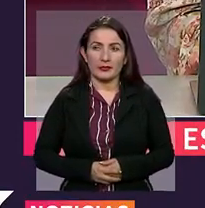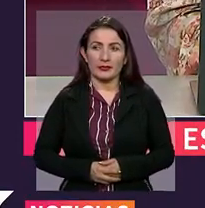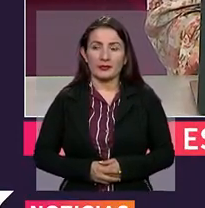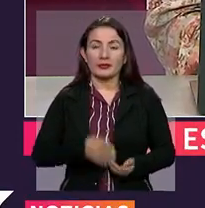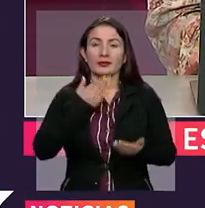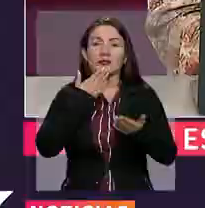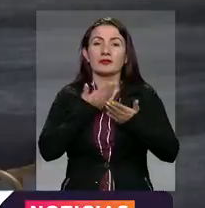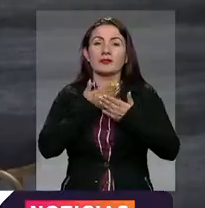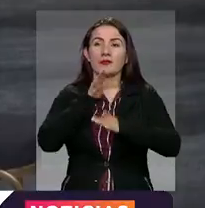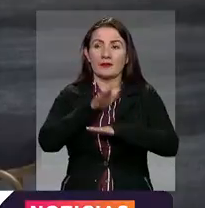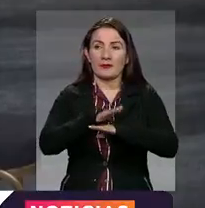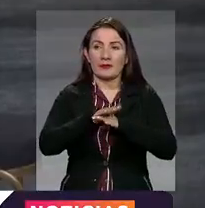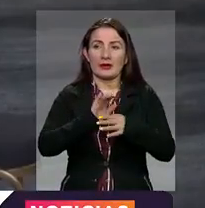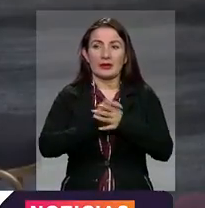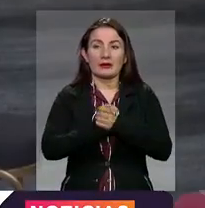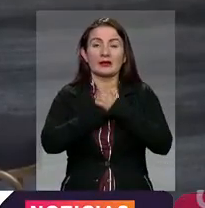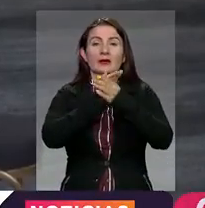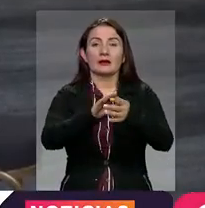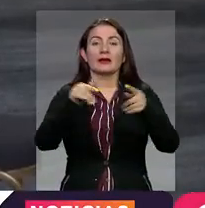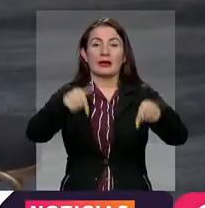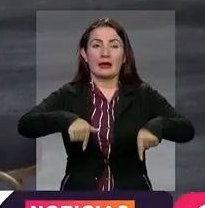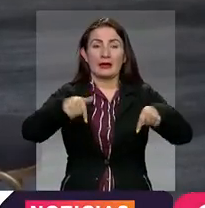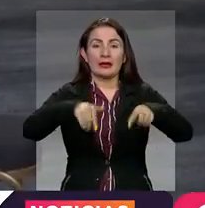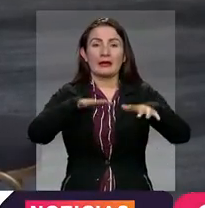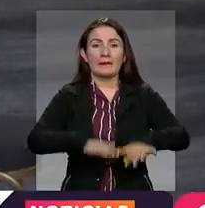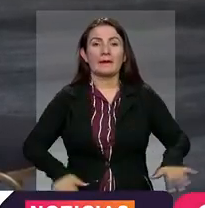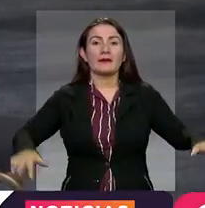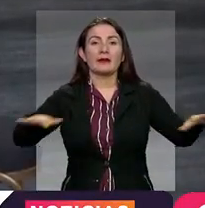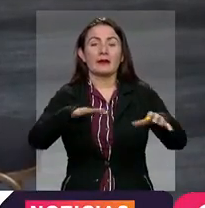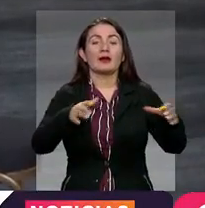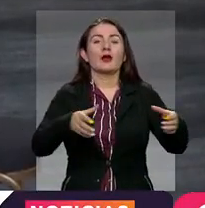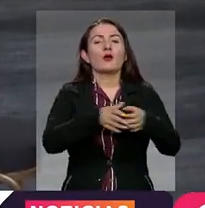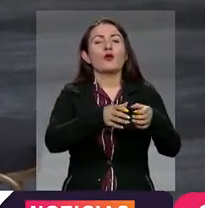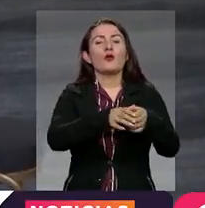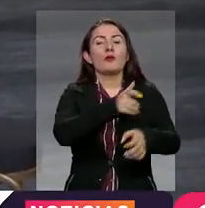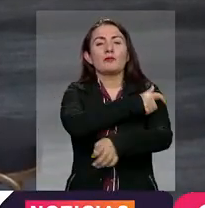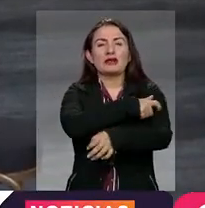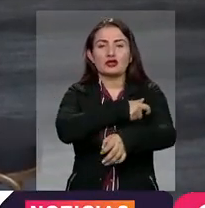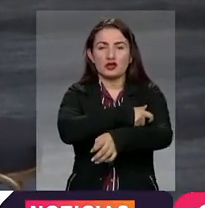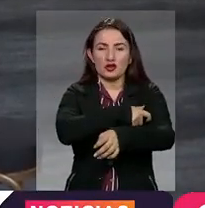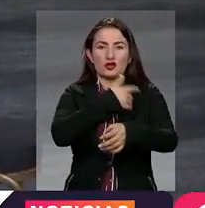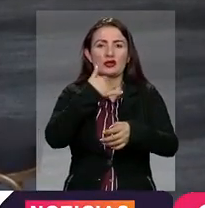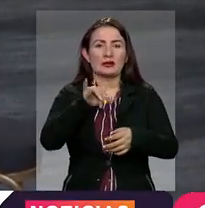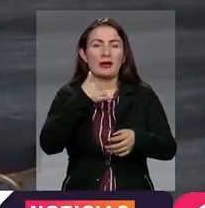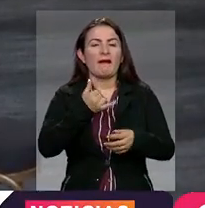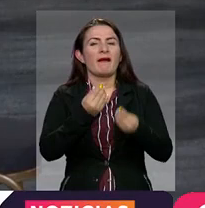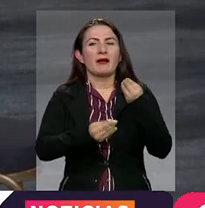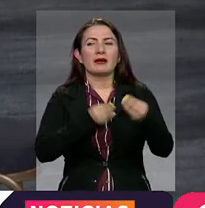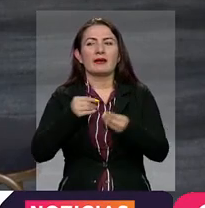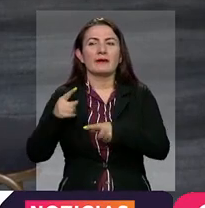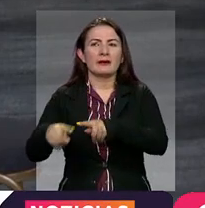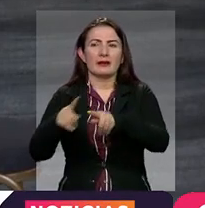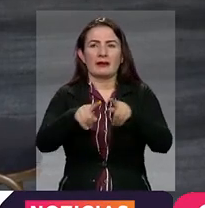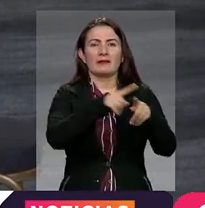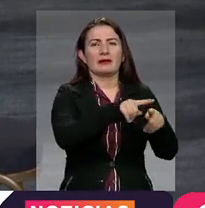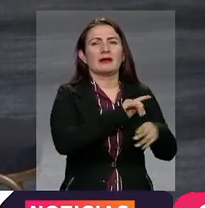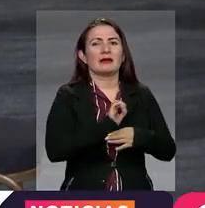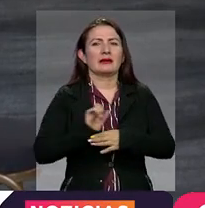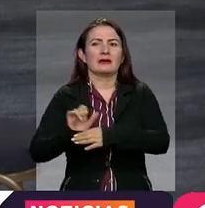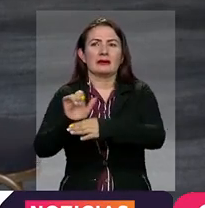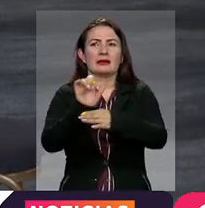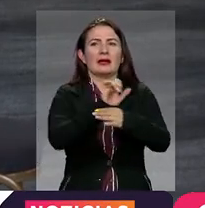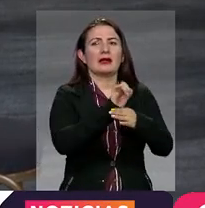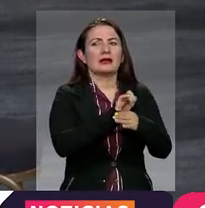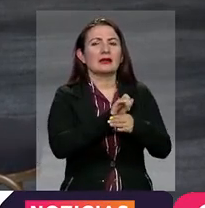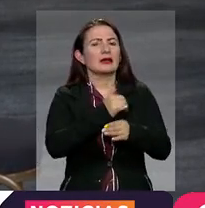Muy buena tarde, qué gusto saludarlos. Efectivamente, nos encontramos en esta comisión que se ha realizado, la sexta ya, en donde intervienen todas esas entidades,